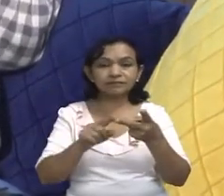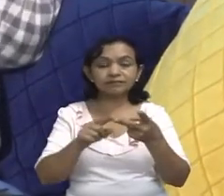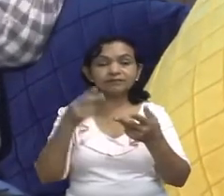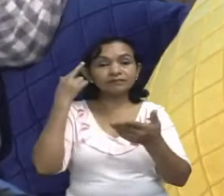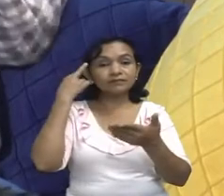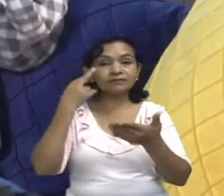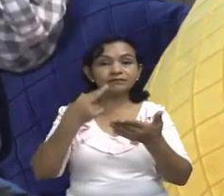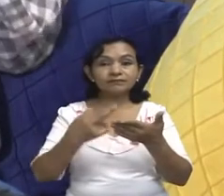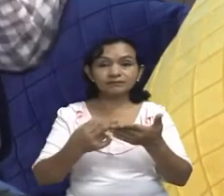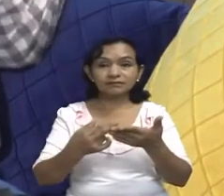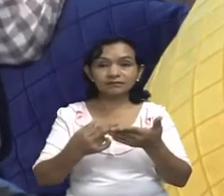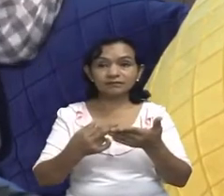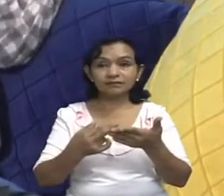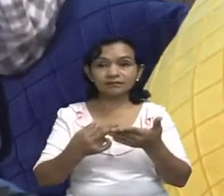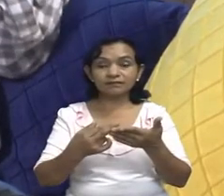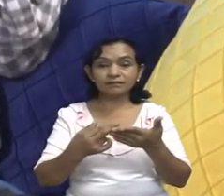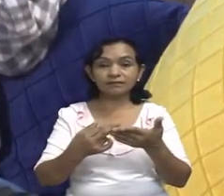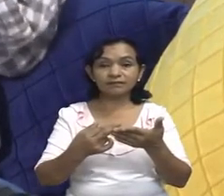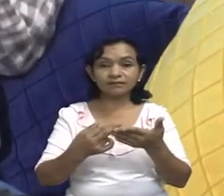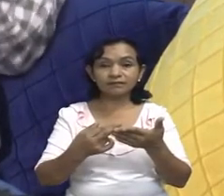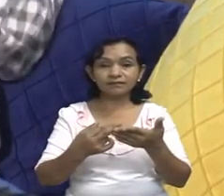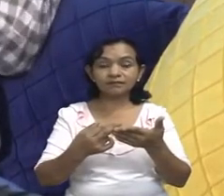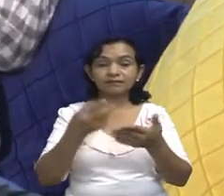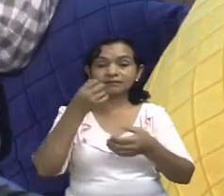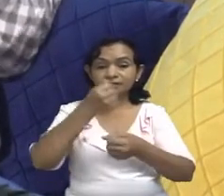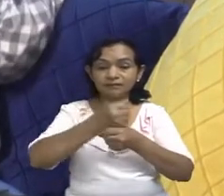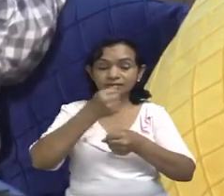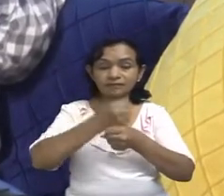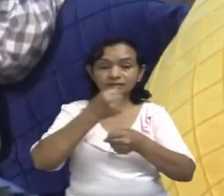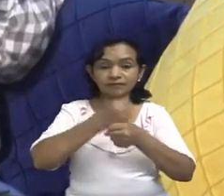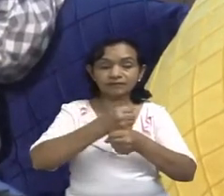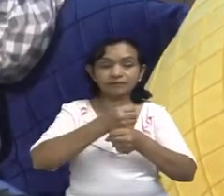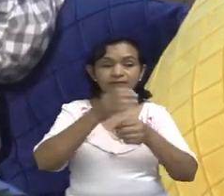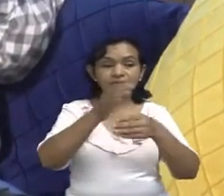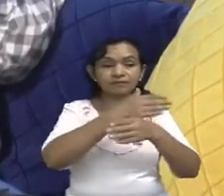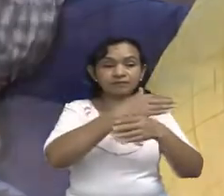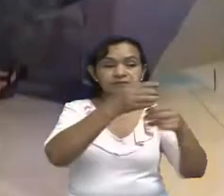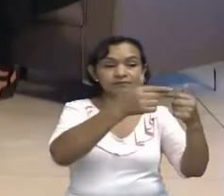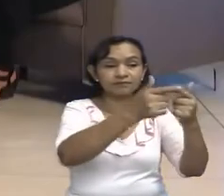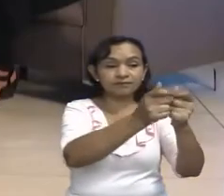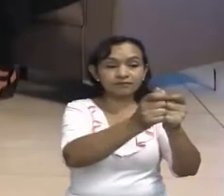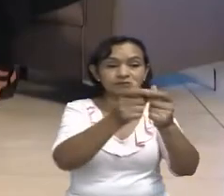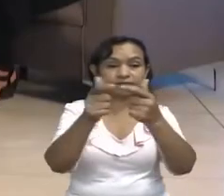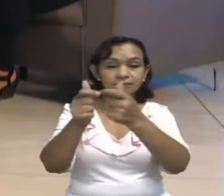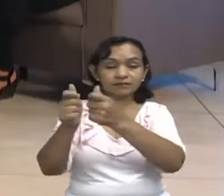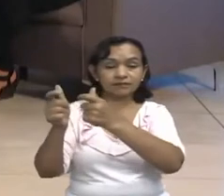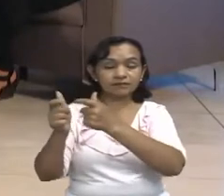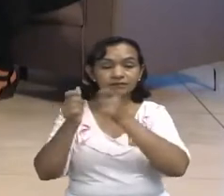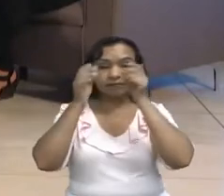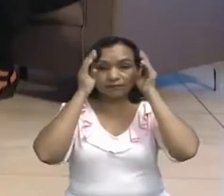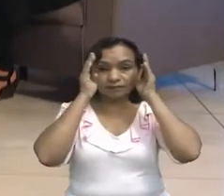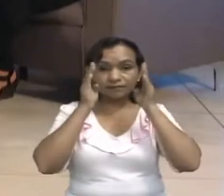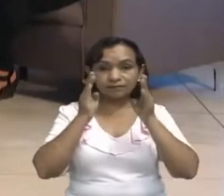recuerda, es la transmisión del trabajo de las comisiones en el, okay, Parlamento. Darle cobertura